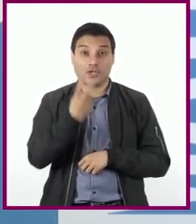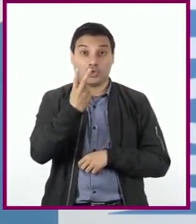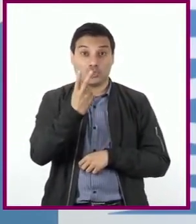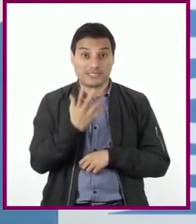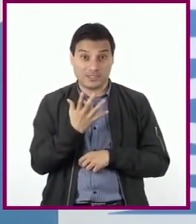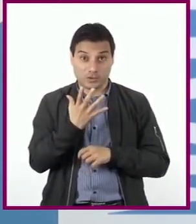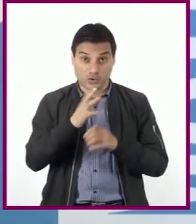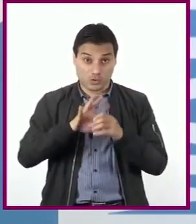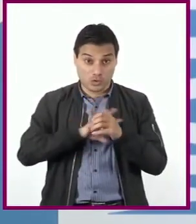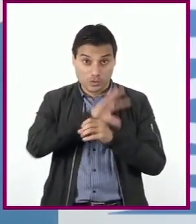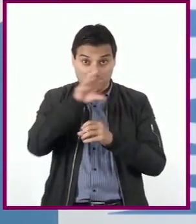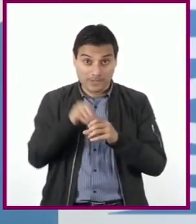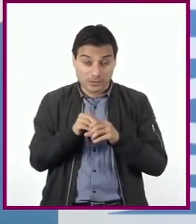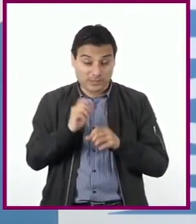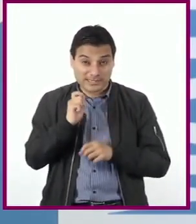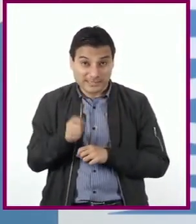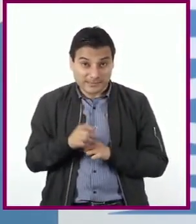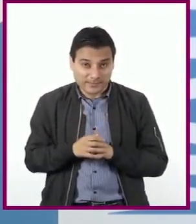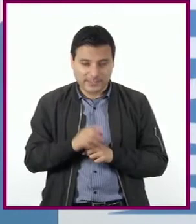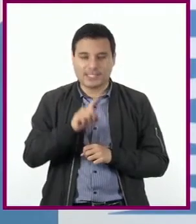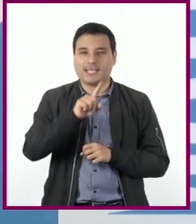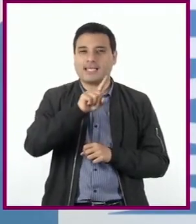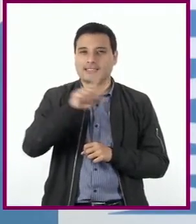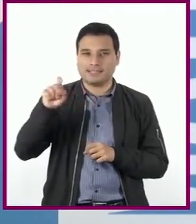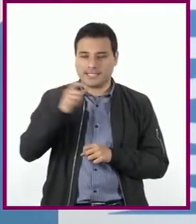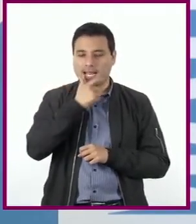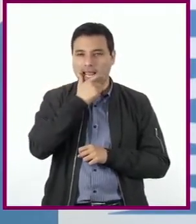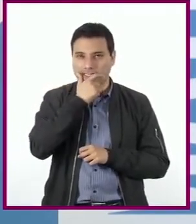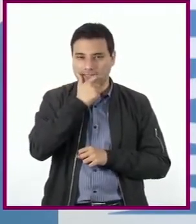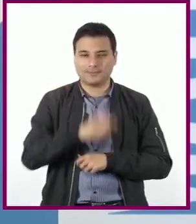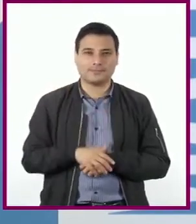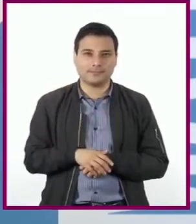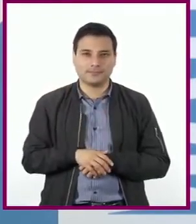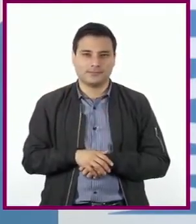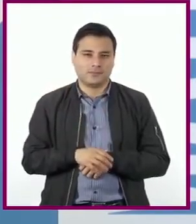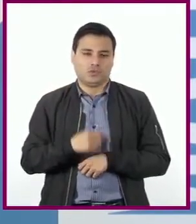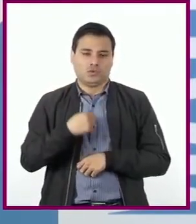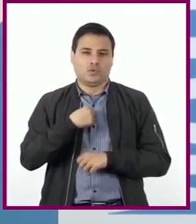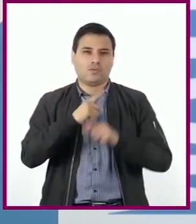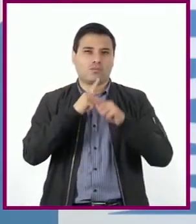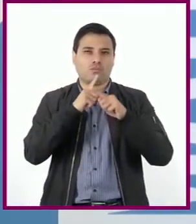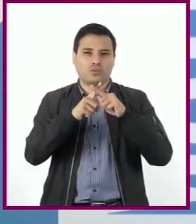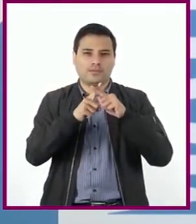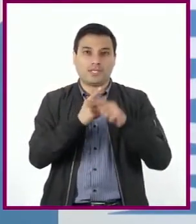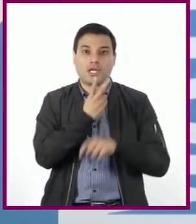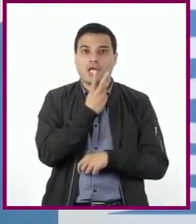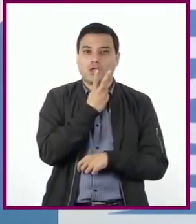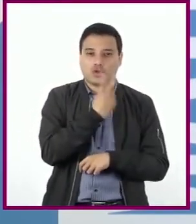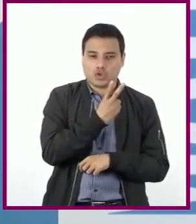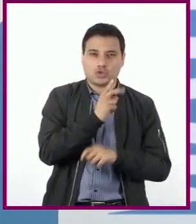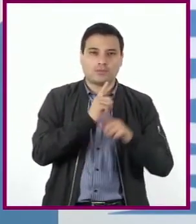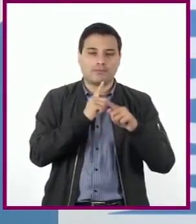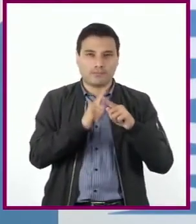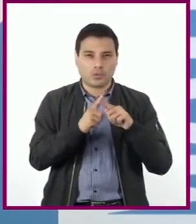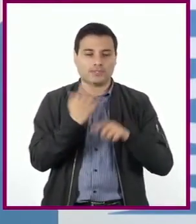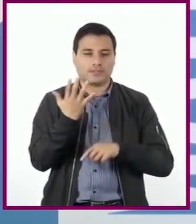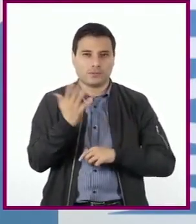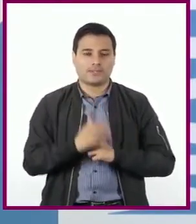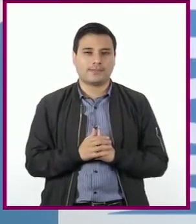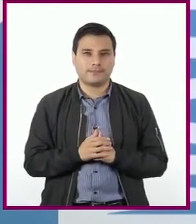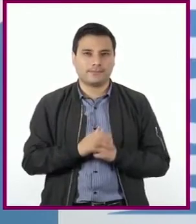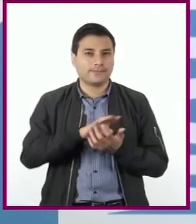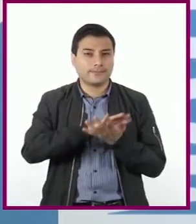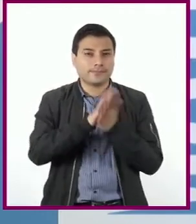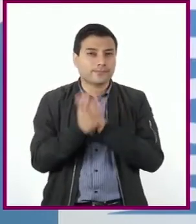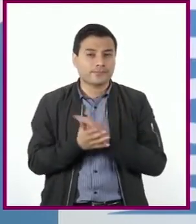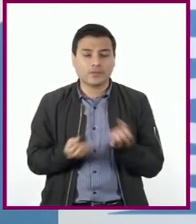del total equivale a 100 galletas. Solo multiplicamos 2 por 50 galletas, que